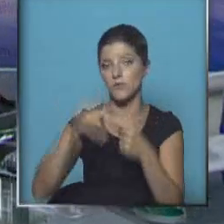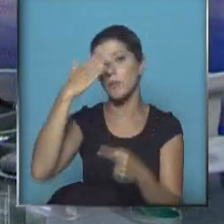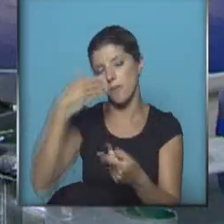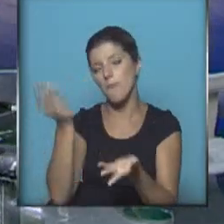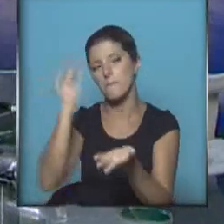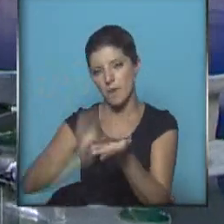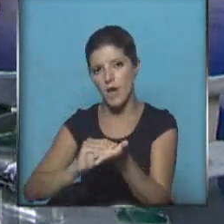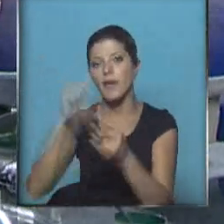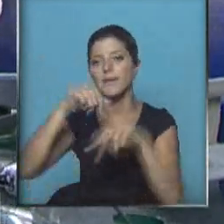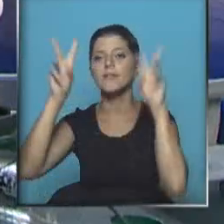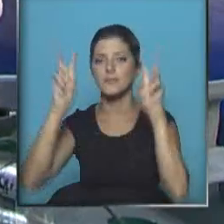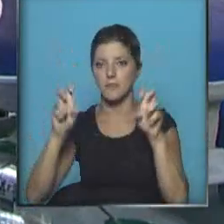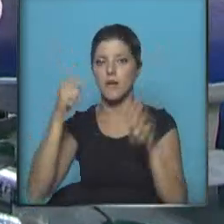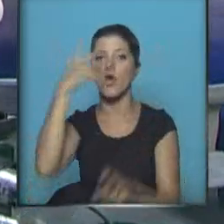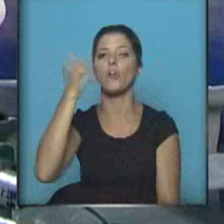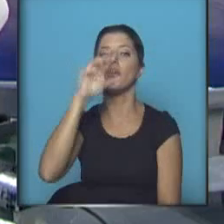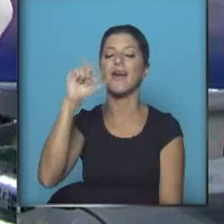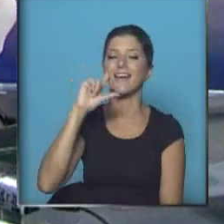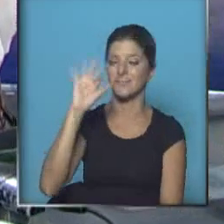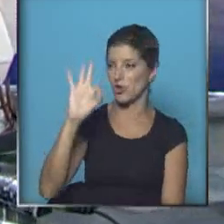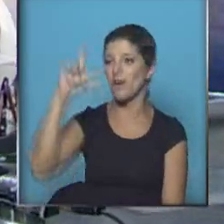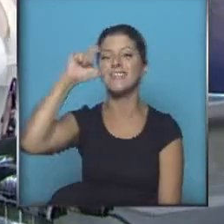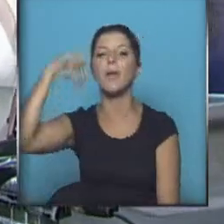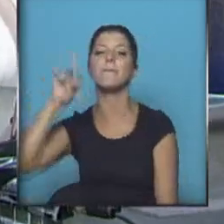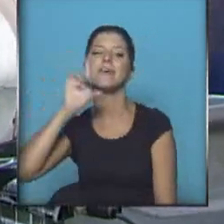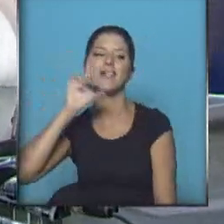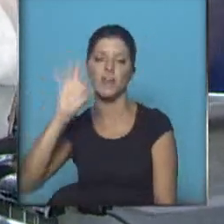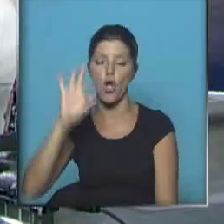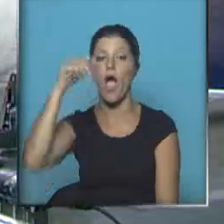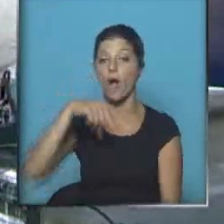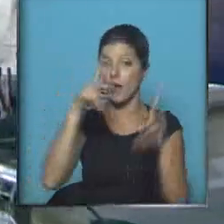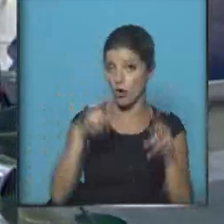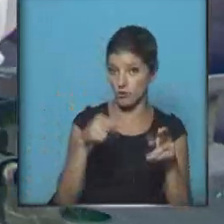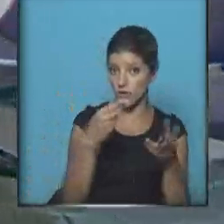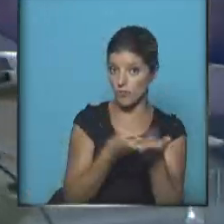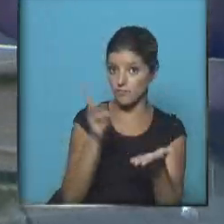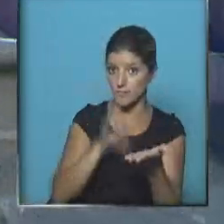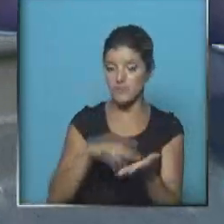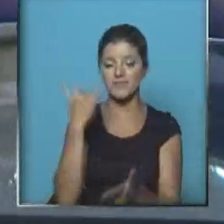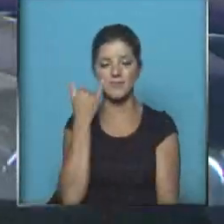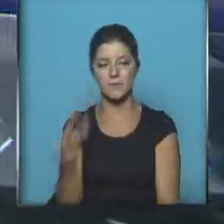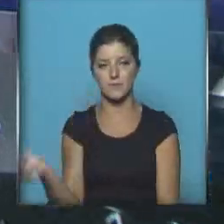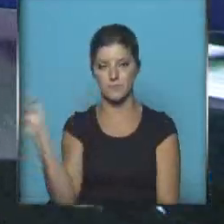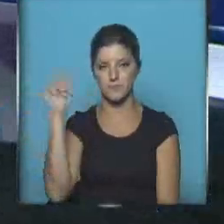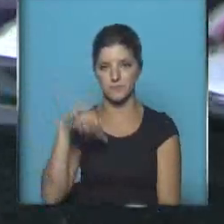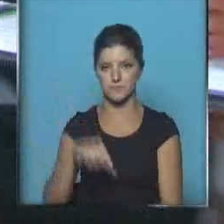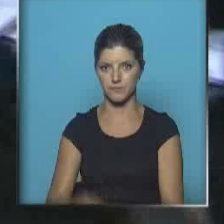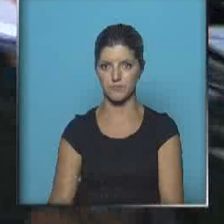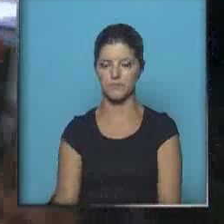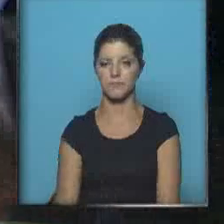momento justamente esta cuestión con Horacio, con Emilio también. Hacemos una nueva pausa en esta edición especial. Enseguida volvemos. Ya estamos.